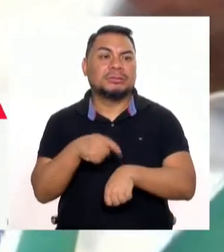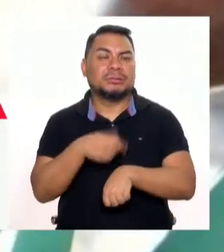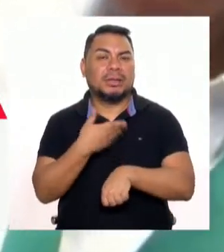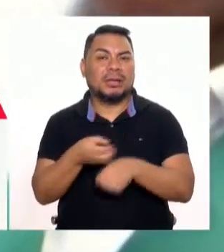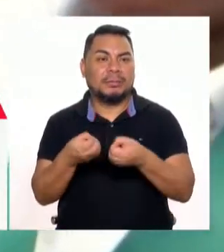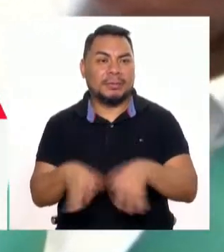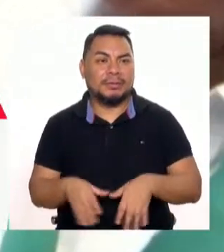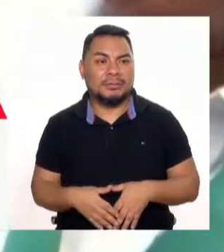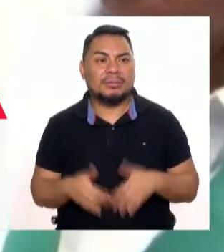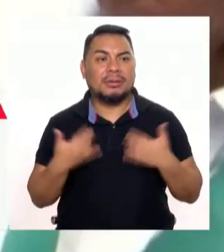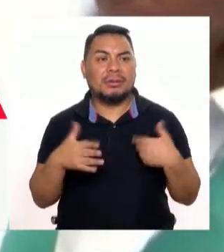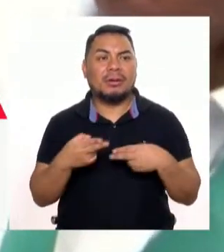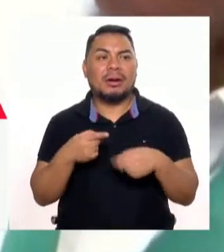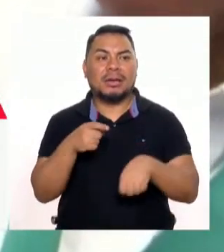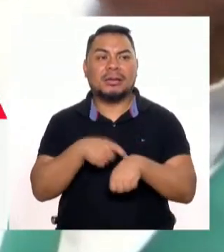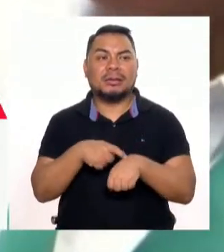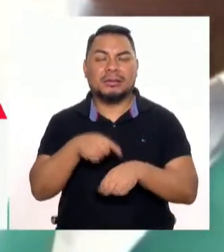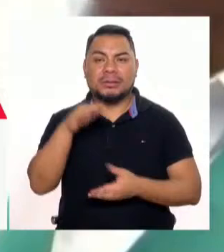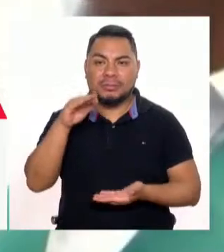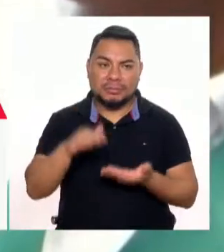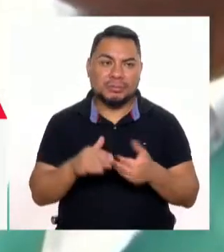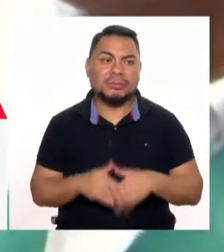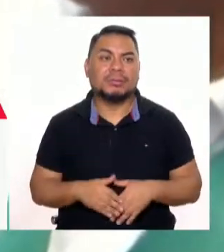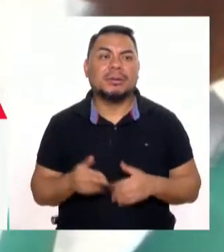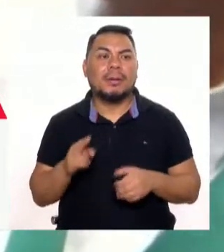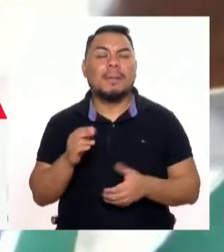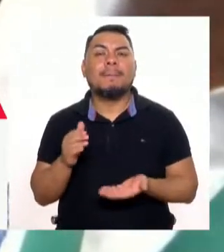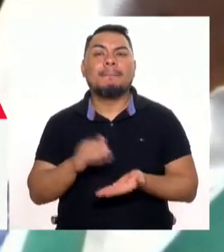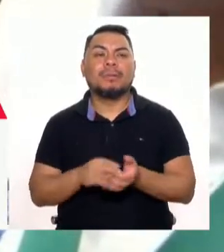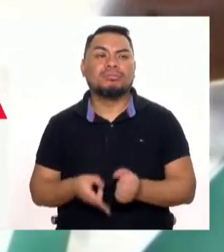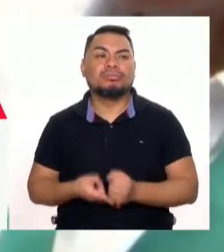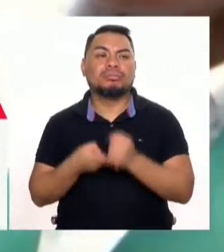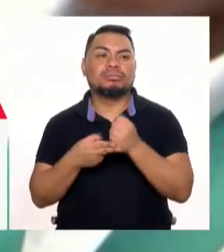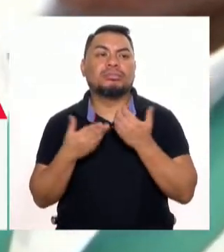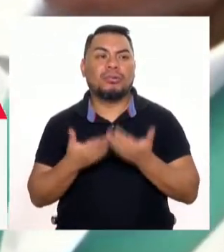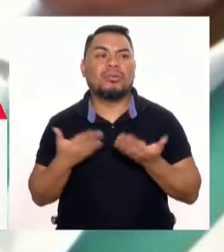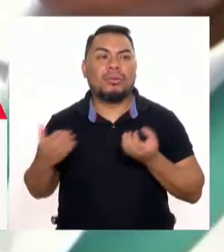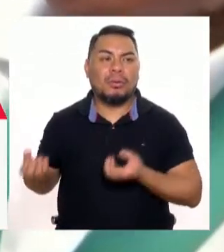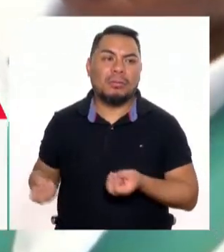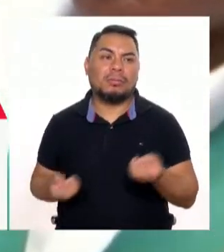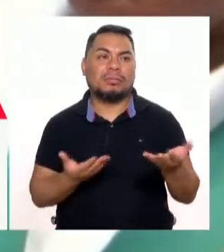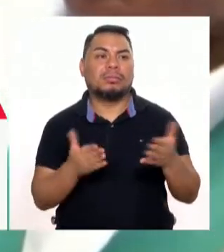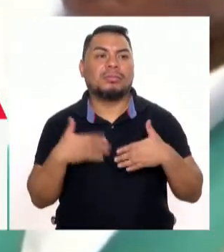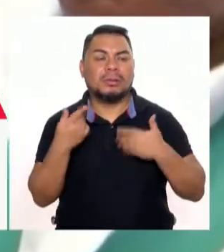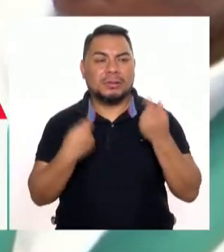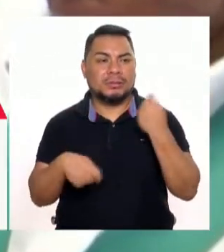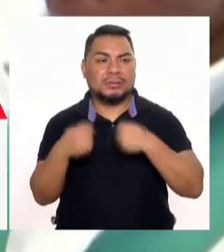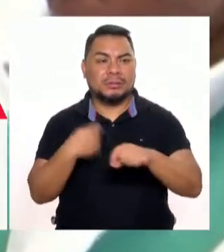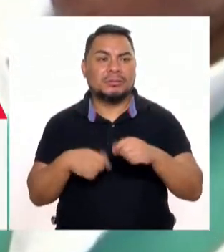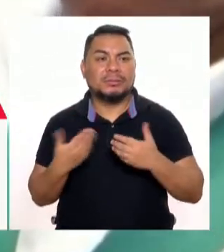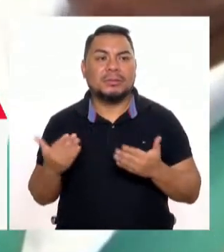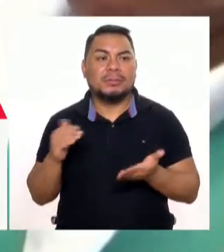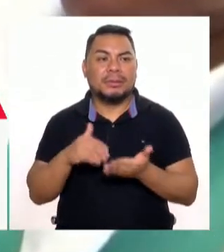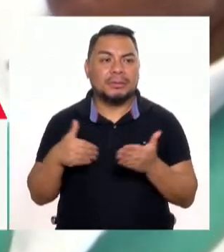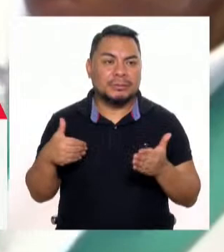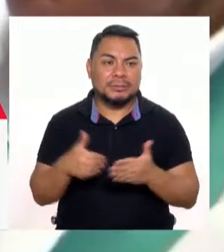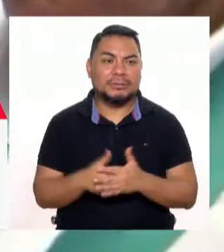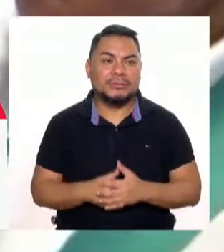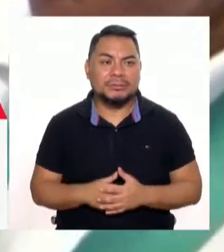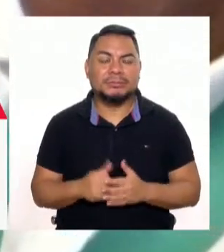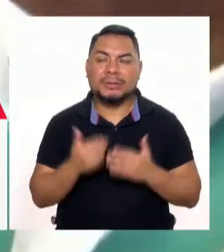ahora se acorta el tiempo y más seguro pueden sacar sus productos y lo puedan vender en el mercado más cercano